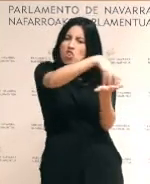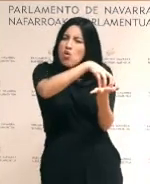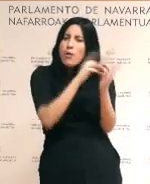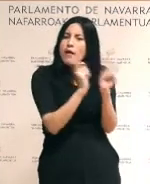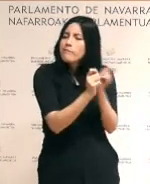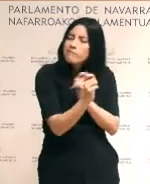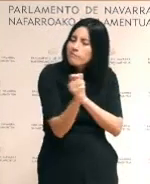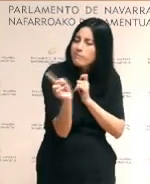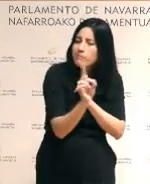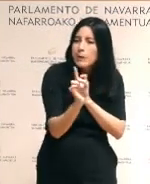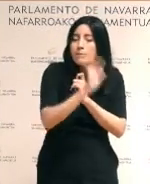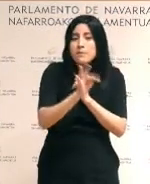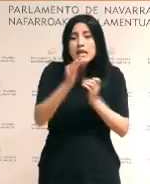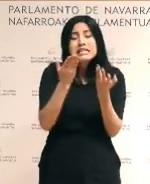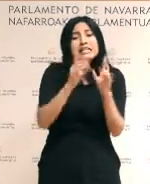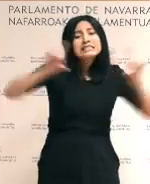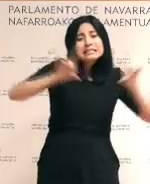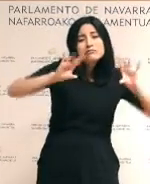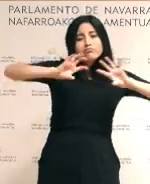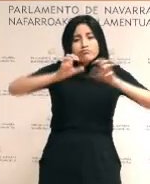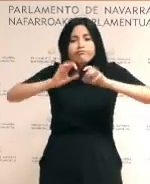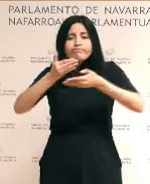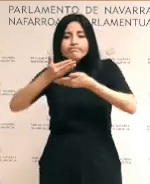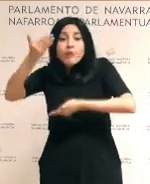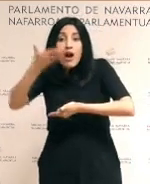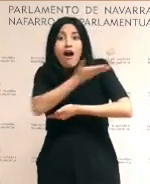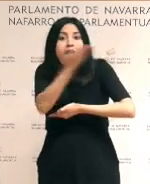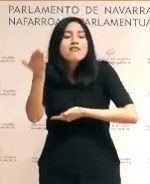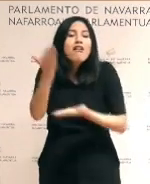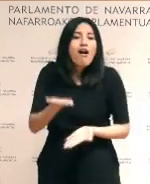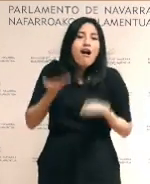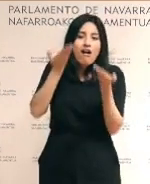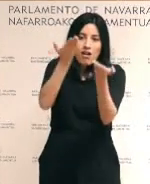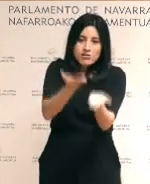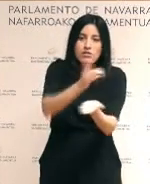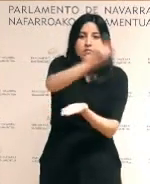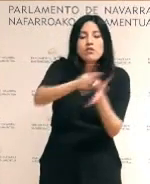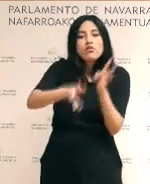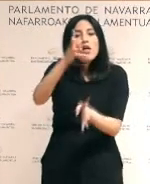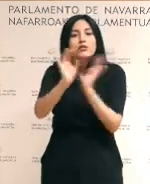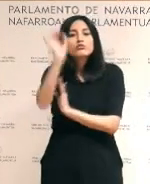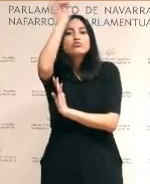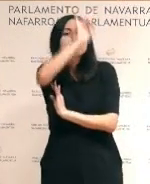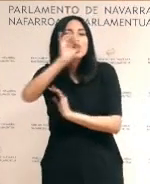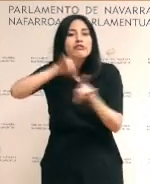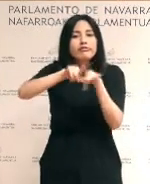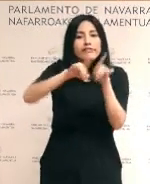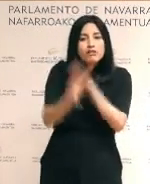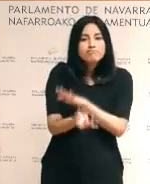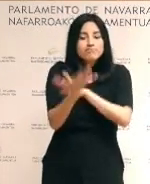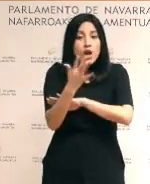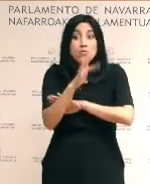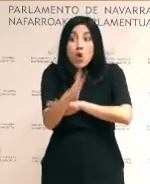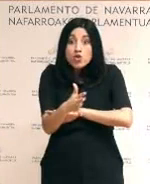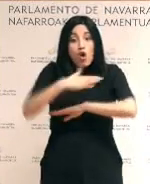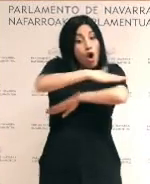sana, los medios de comunicación son un pilar fundamental y contribuyen a formar el pensamiento crítico de los ciudadanos. Por ello, ningún Gobierno, y tampoco